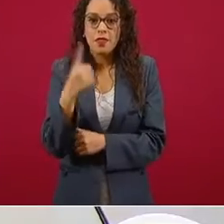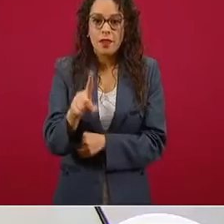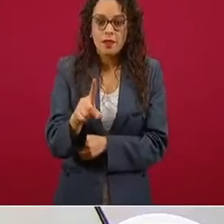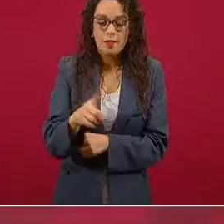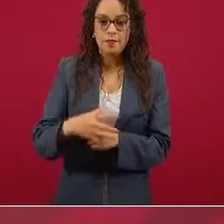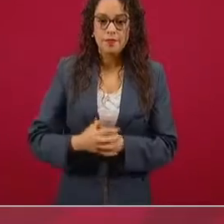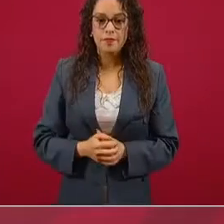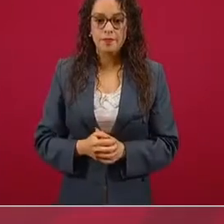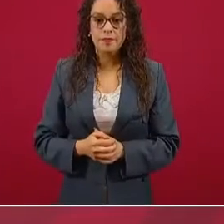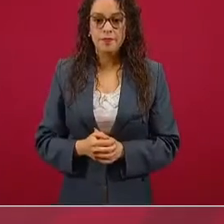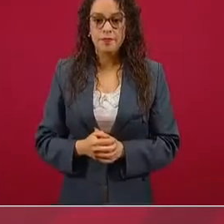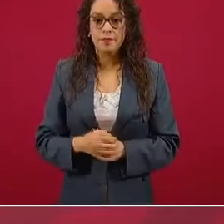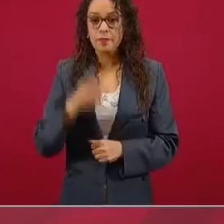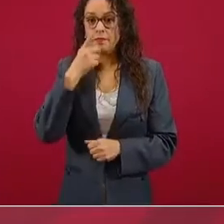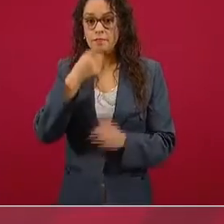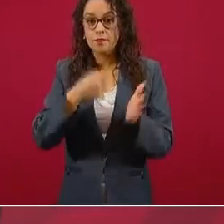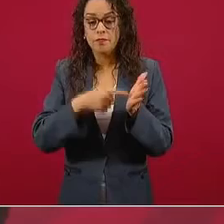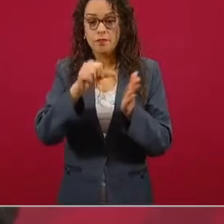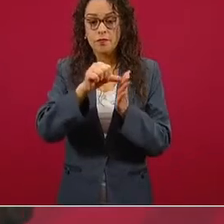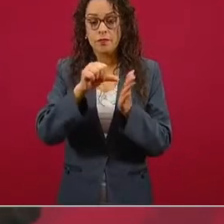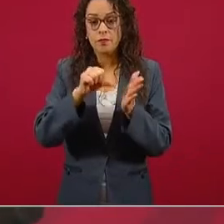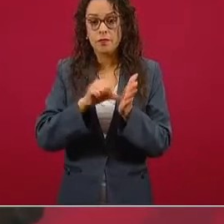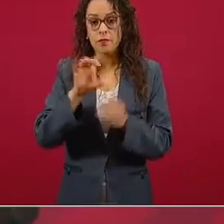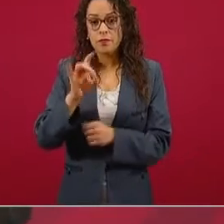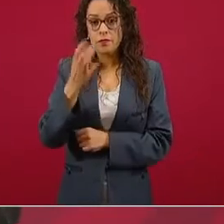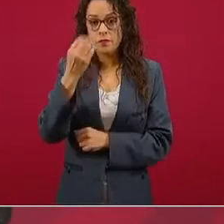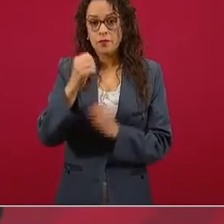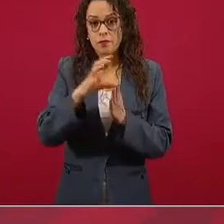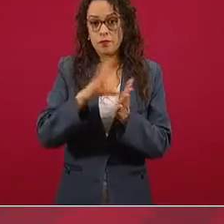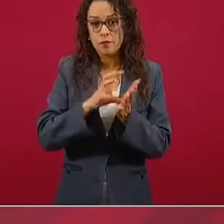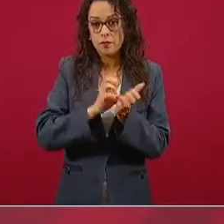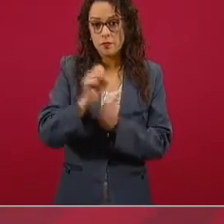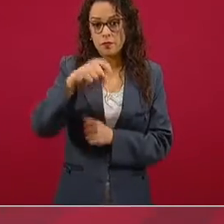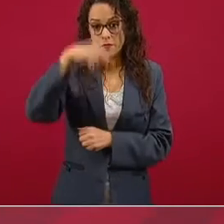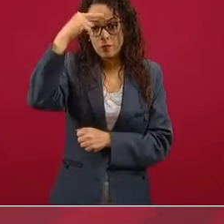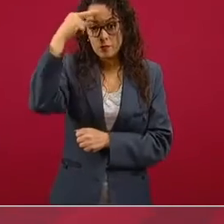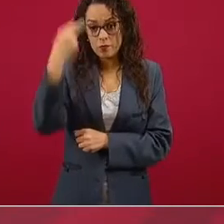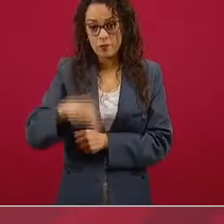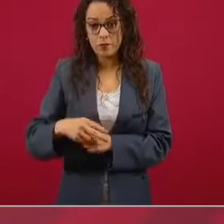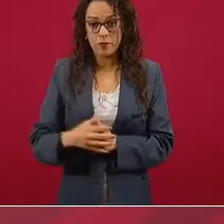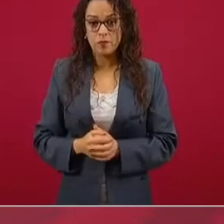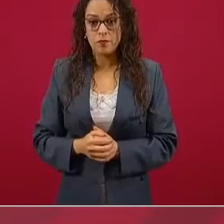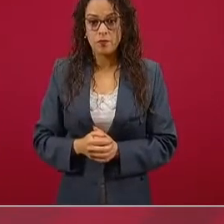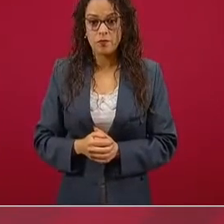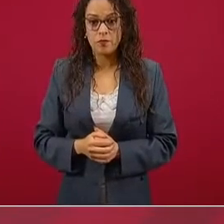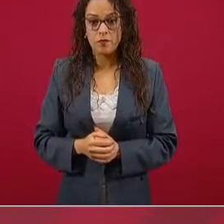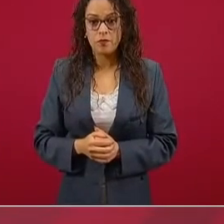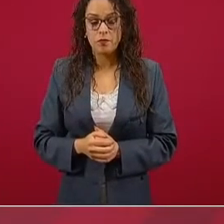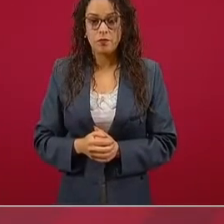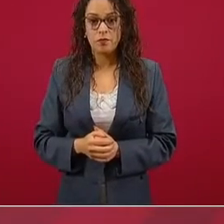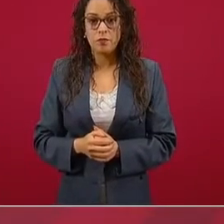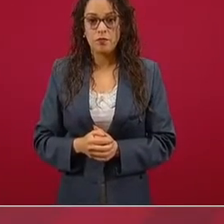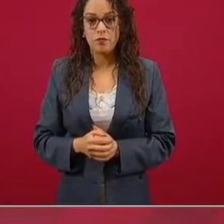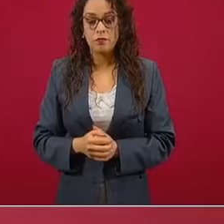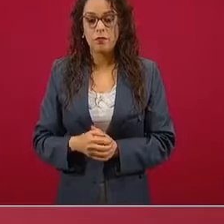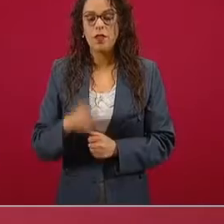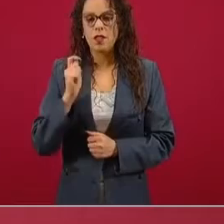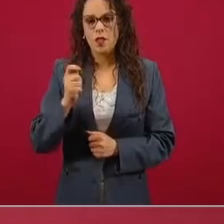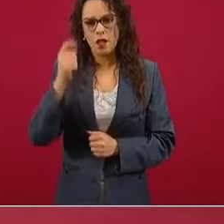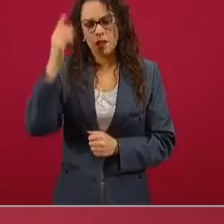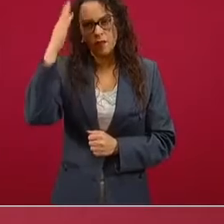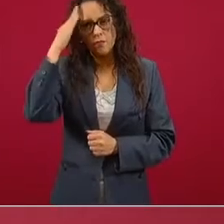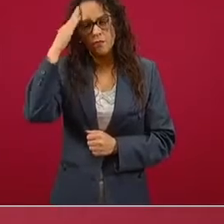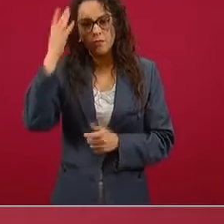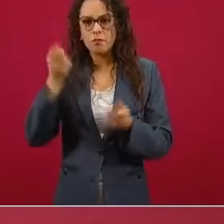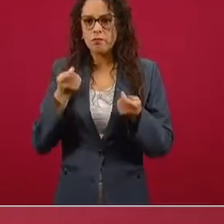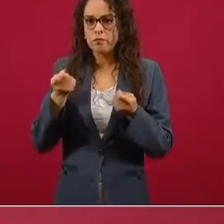Está en el artículo 39 de la Constitución. El poder dimana del pueblo y se